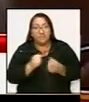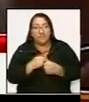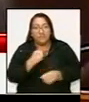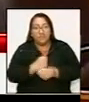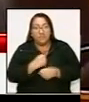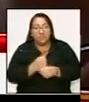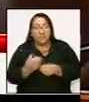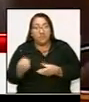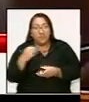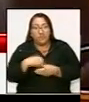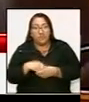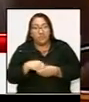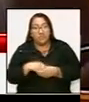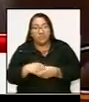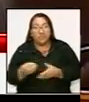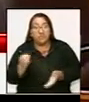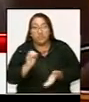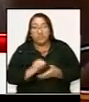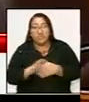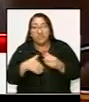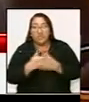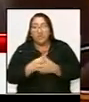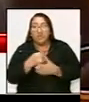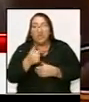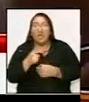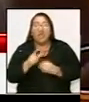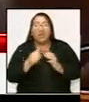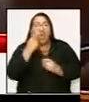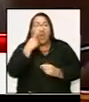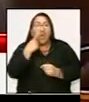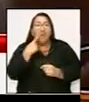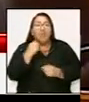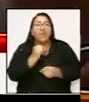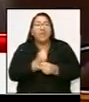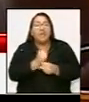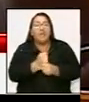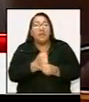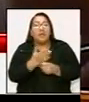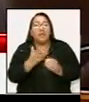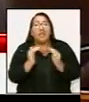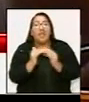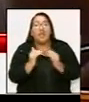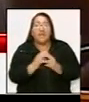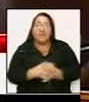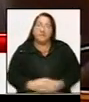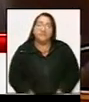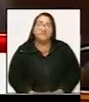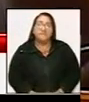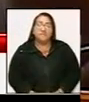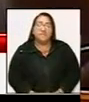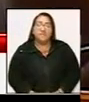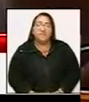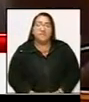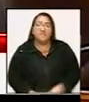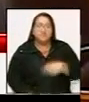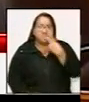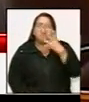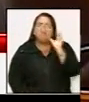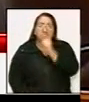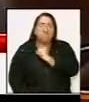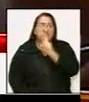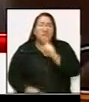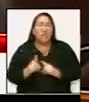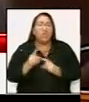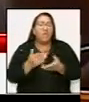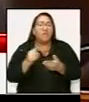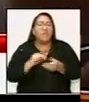que involucren más a los varones en las tareas domésticas? No vemos algunas